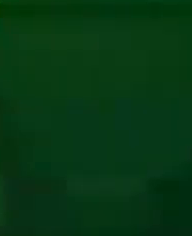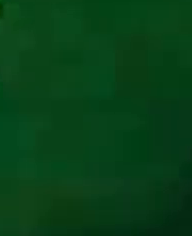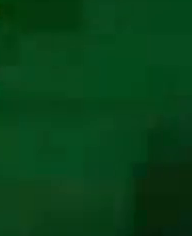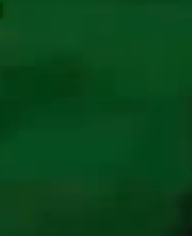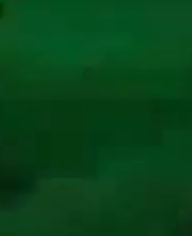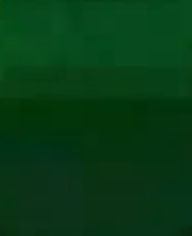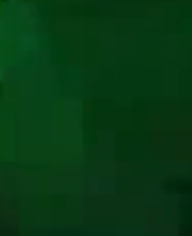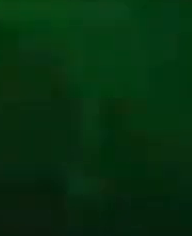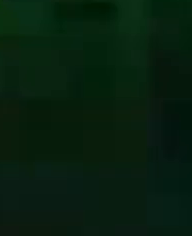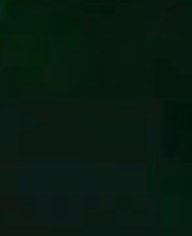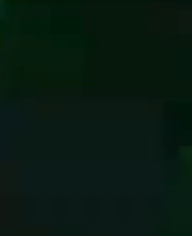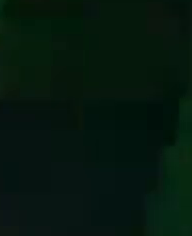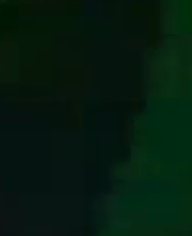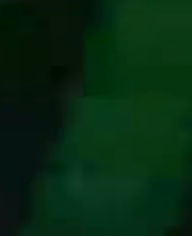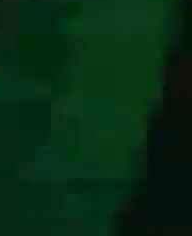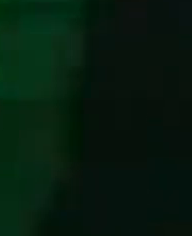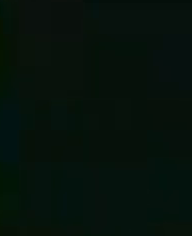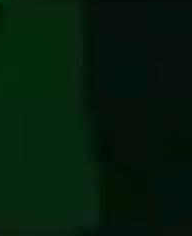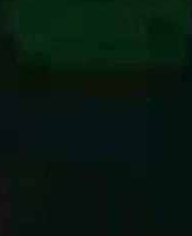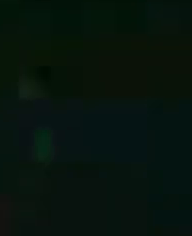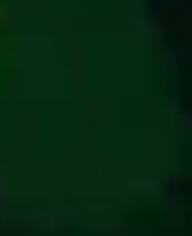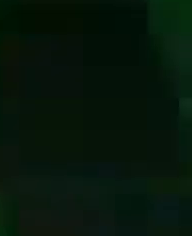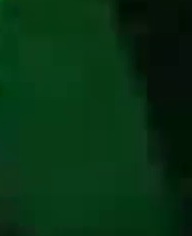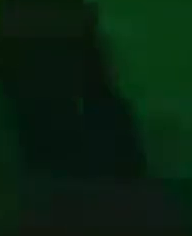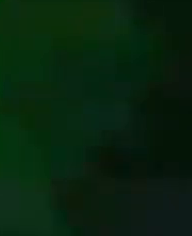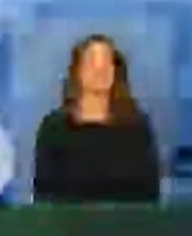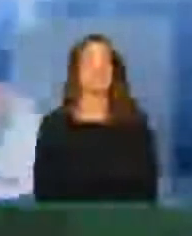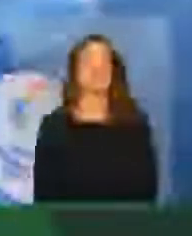Bolivia es como una final.